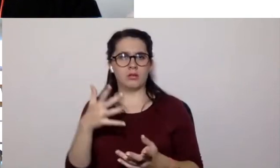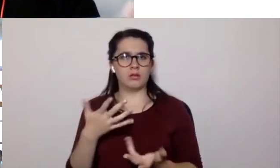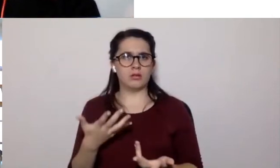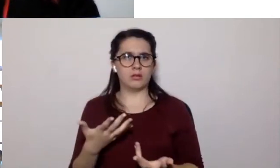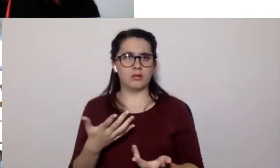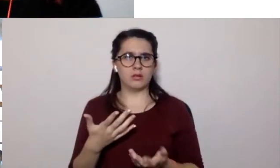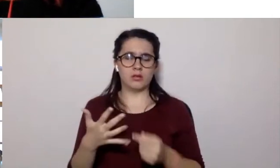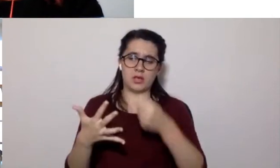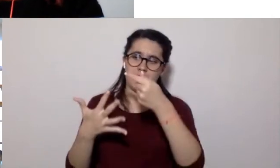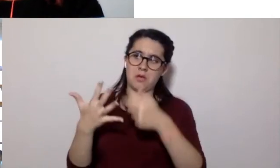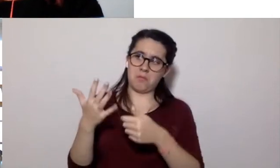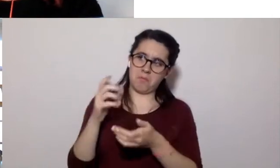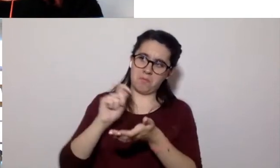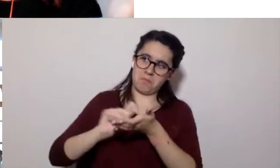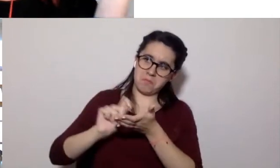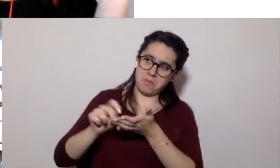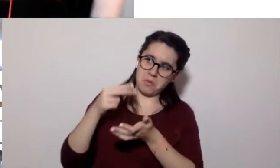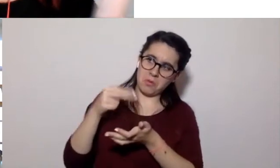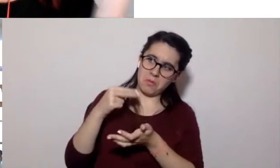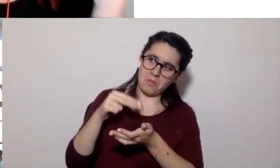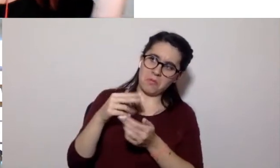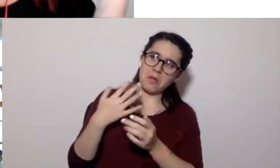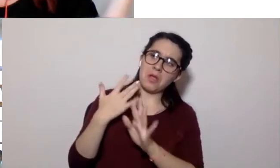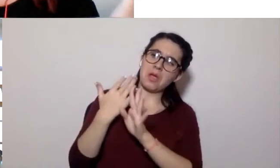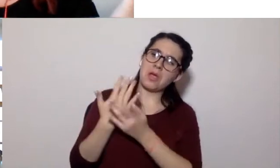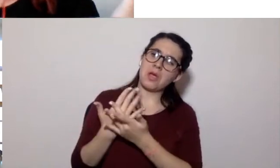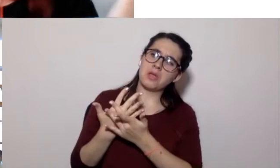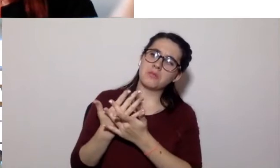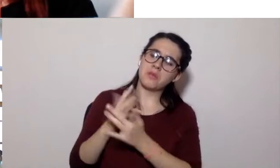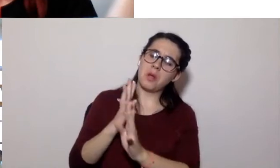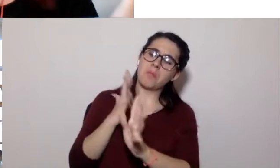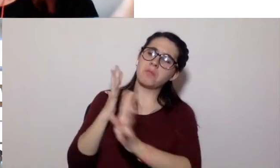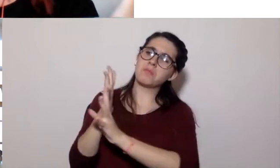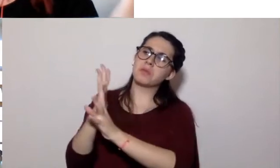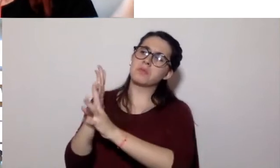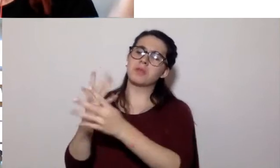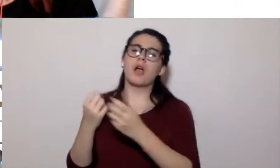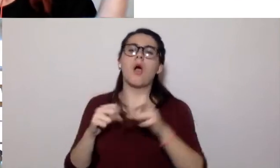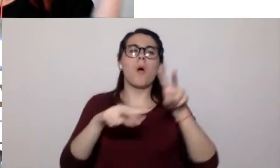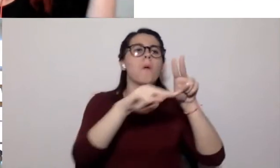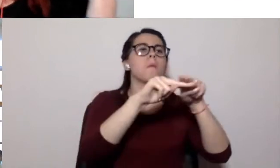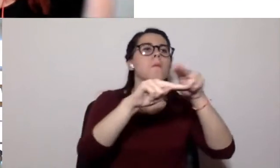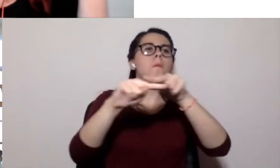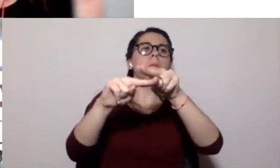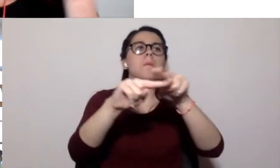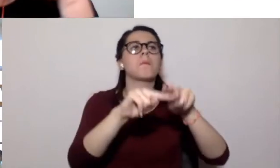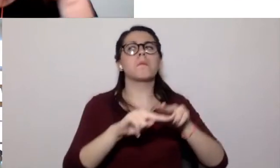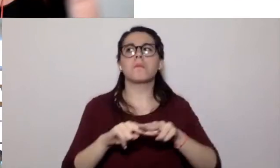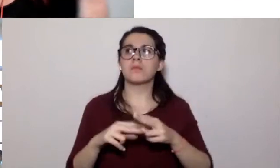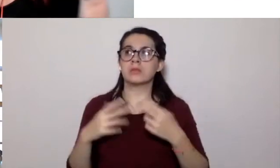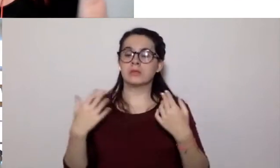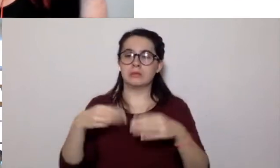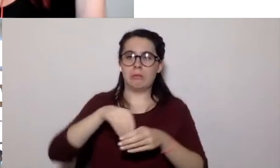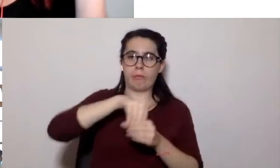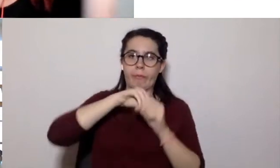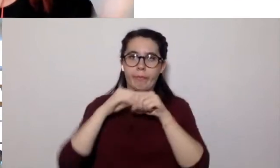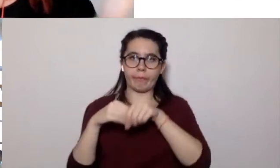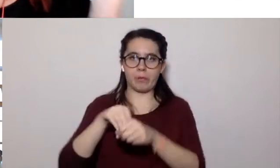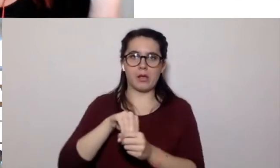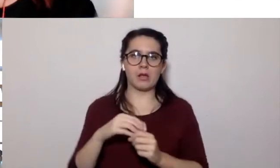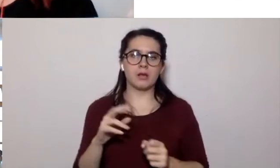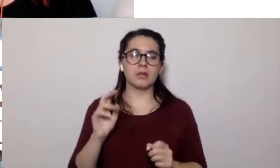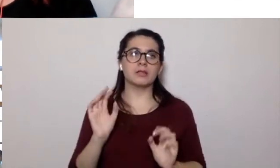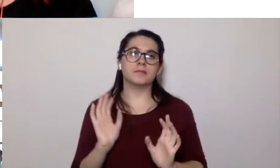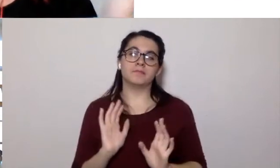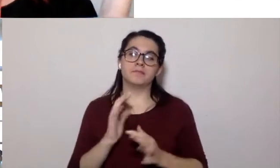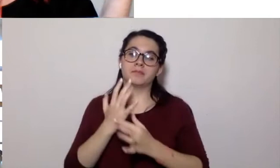imagínate cómo está adentro, ¿no? Y entonces, claro. Hipotéticamente, y sí, se han sabido de muchos casos que justamente van a algún restaurante, según ellos,